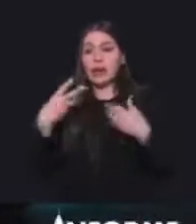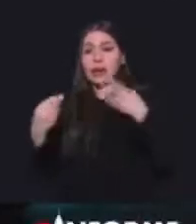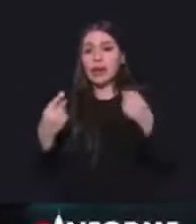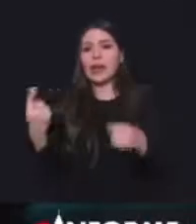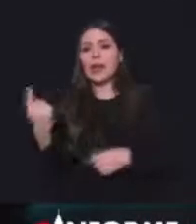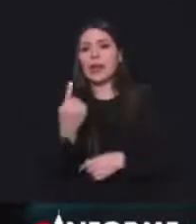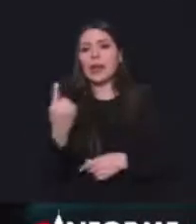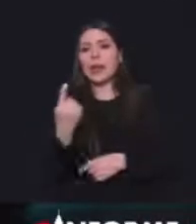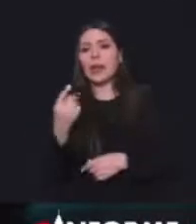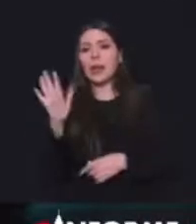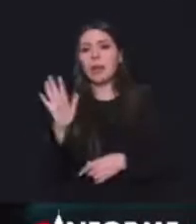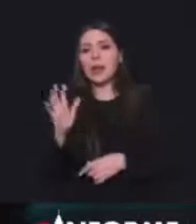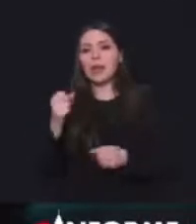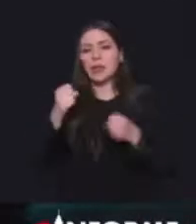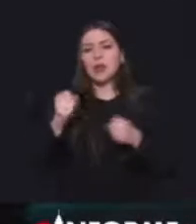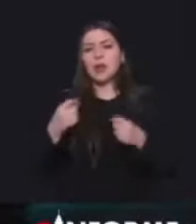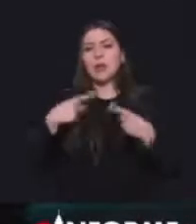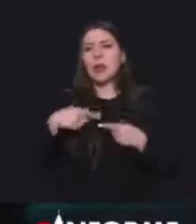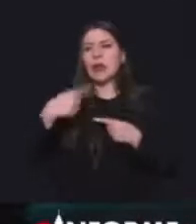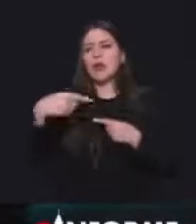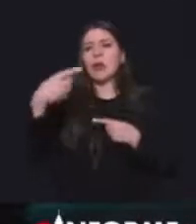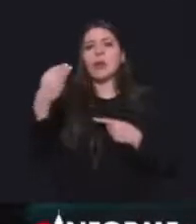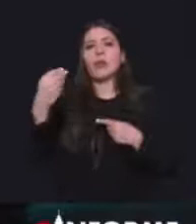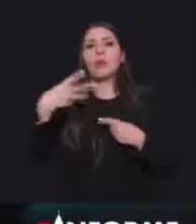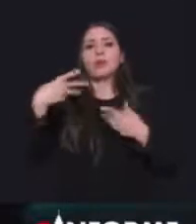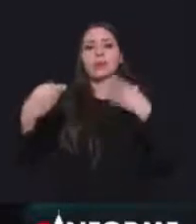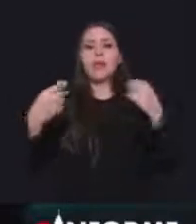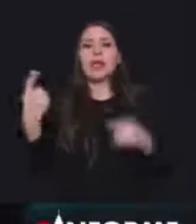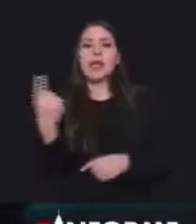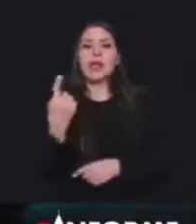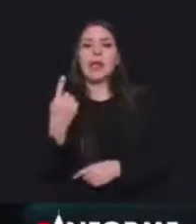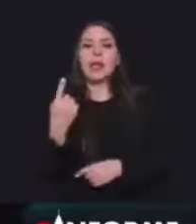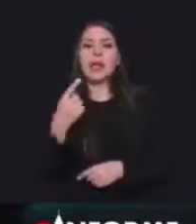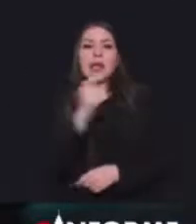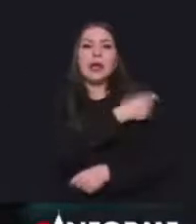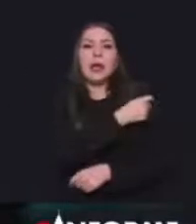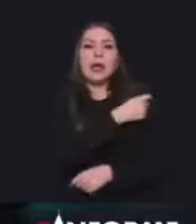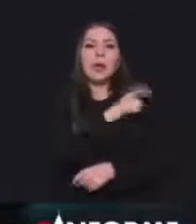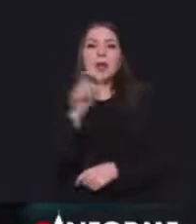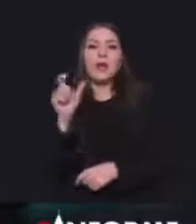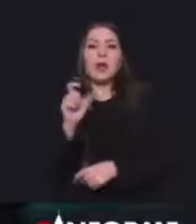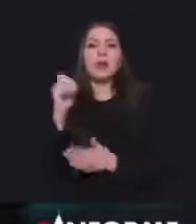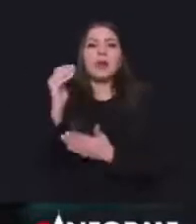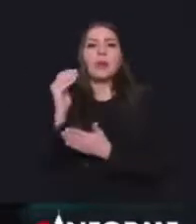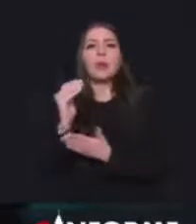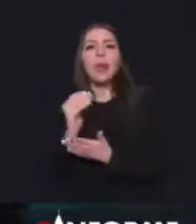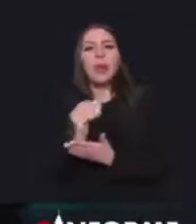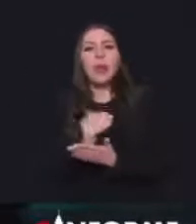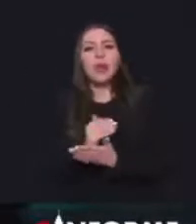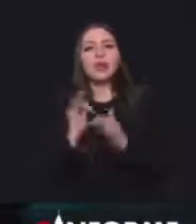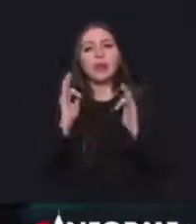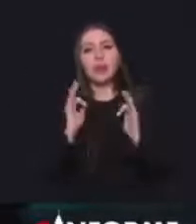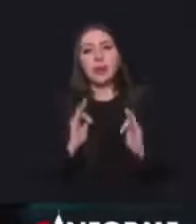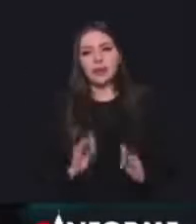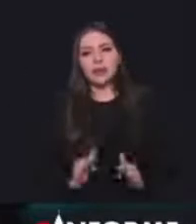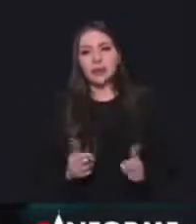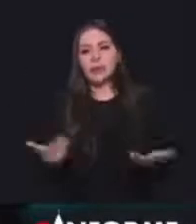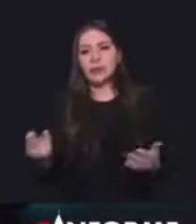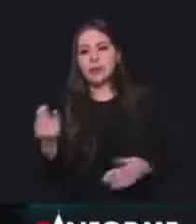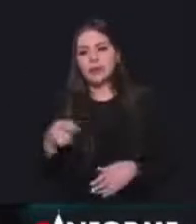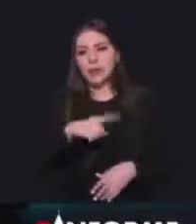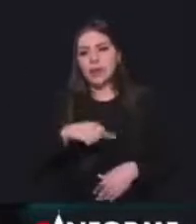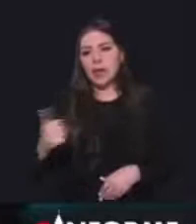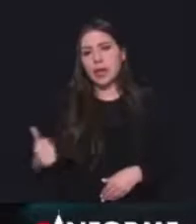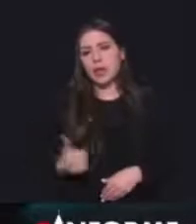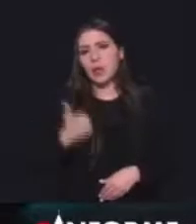el camino muchos se contagian, ¿no?, que vacunar cuando la epidemia está baja, que cuando está tranquila. Entonces hay que aprovechar